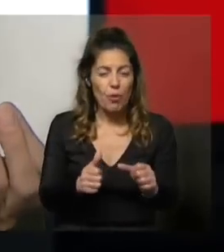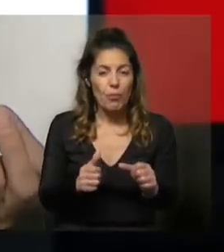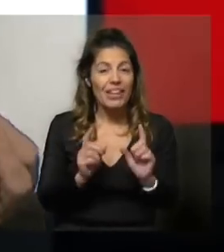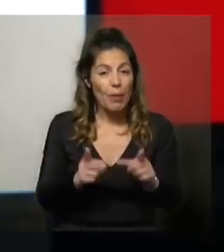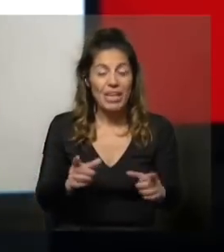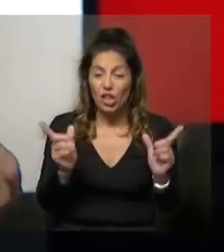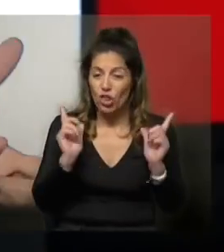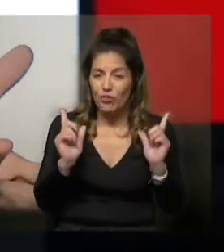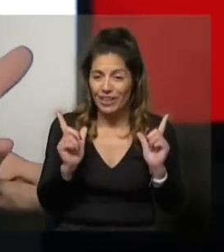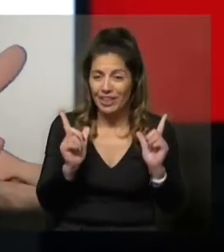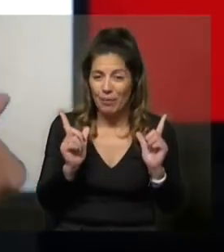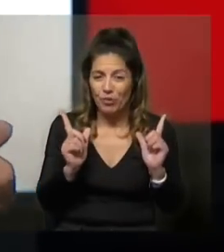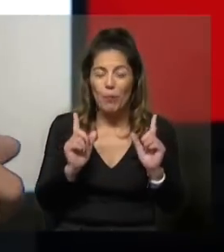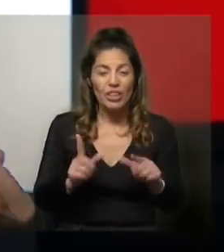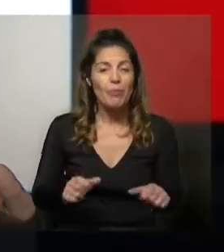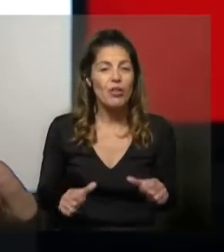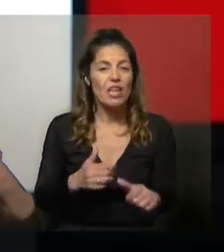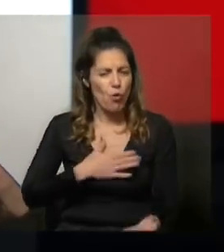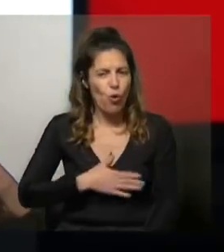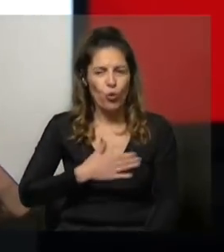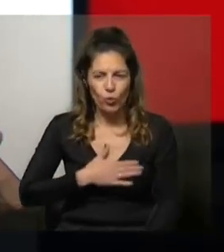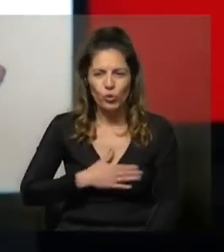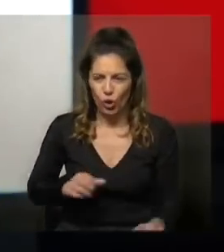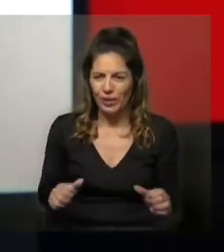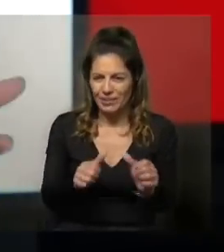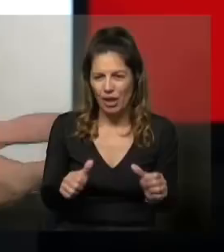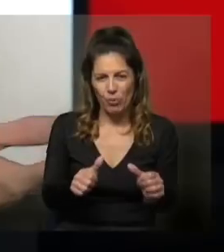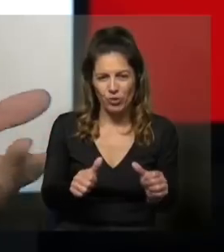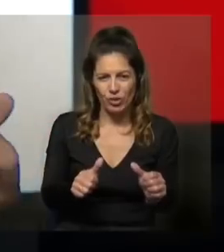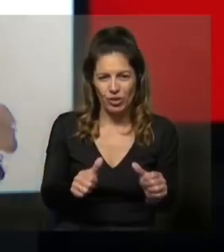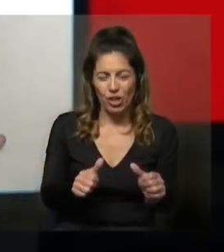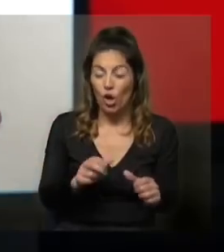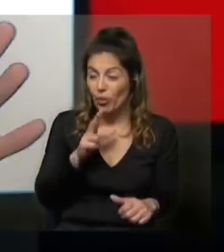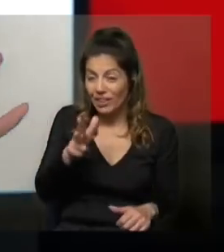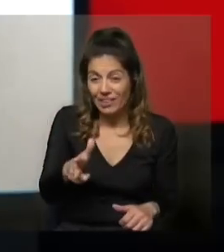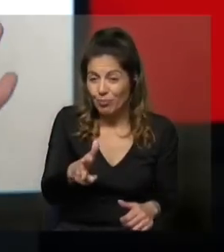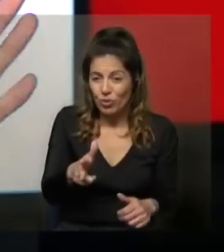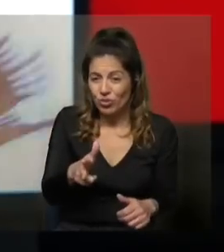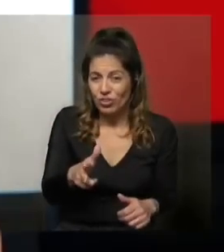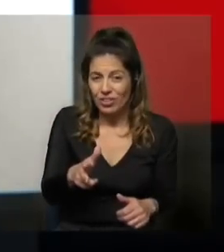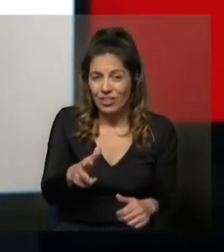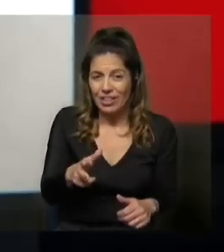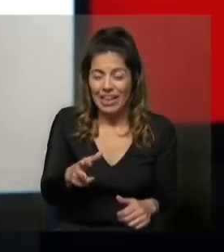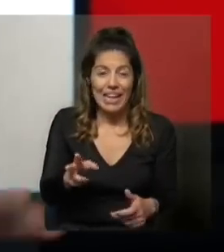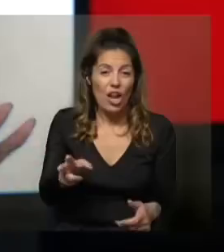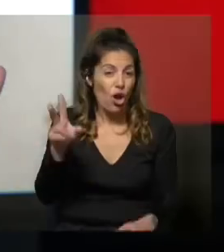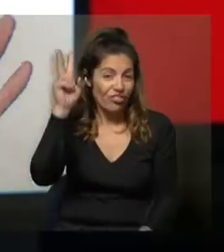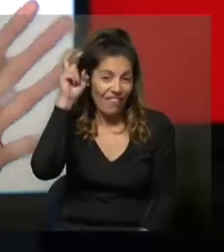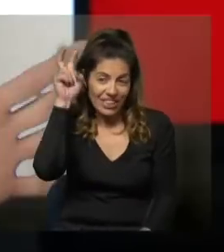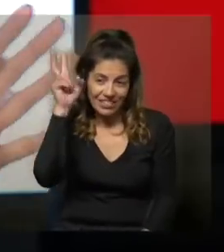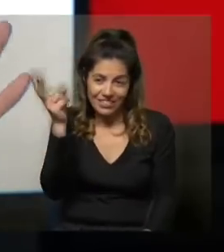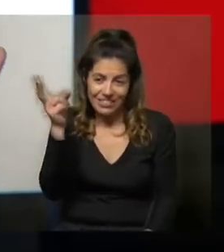además divertirnos con mucho gusto lo hacíamos fue como te dijimos eran los travestis